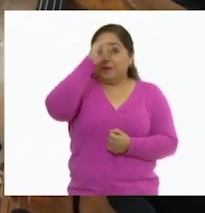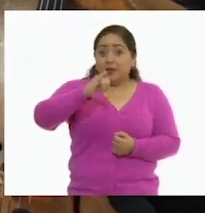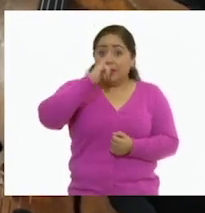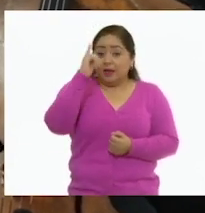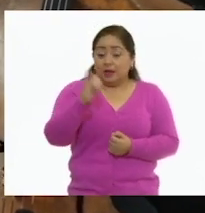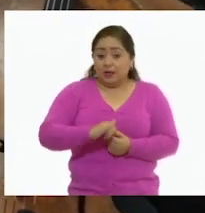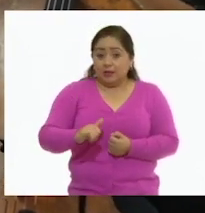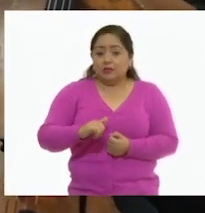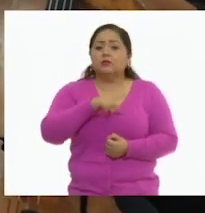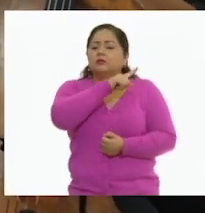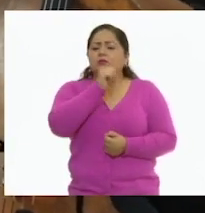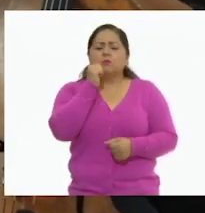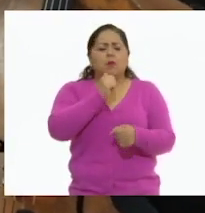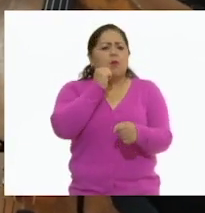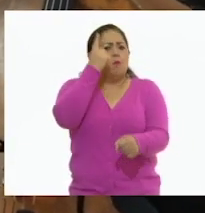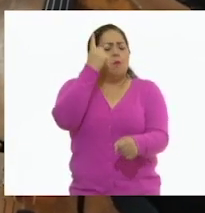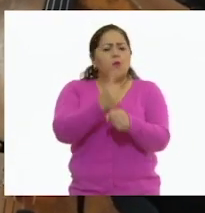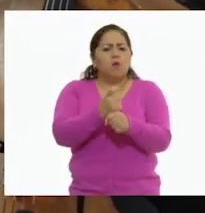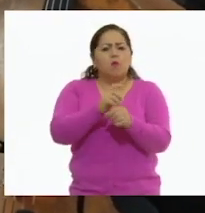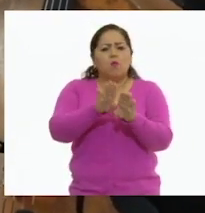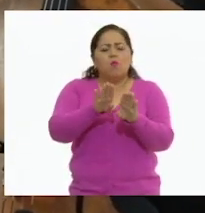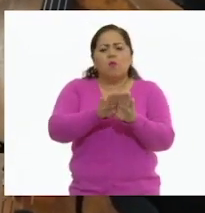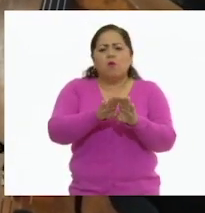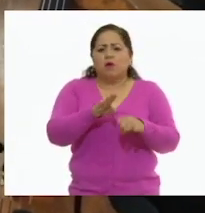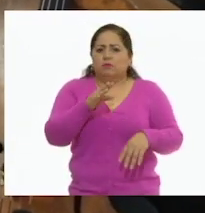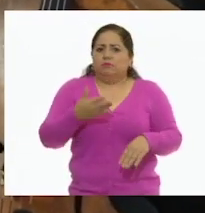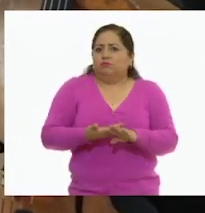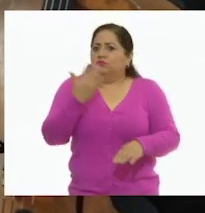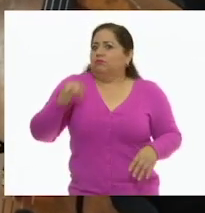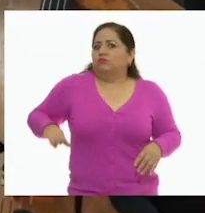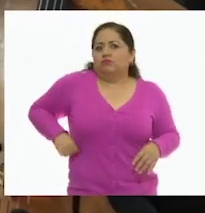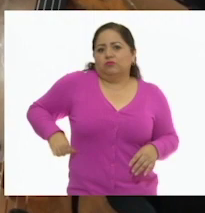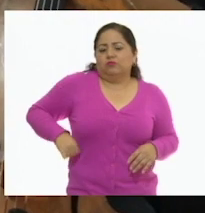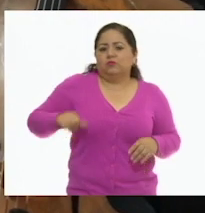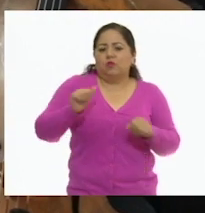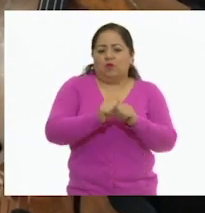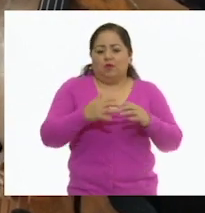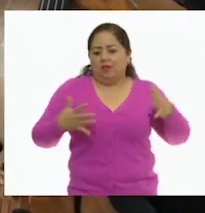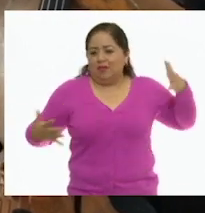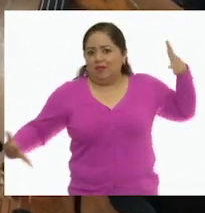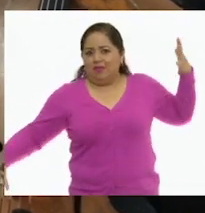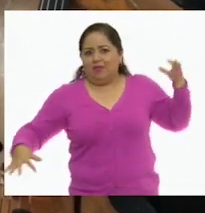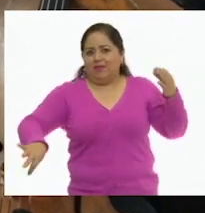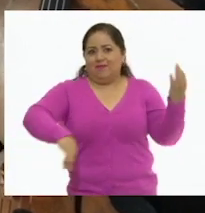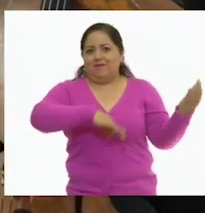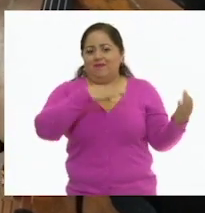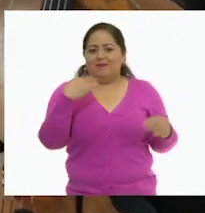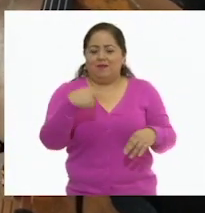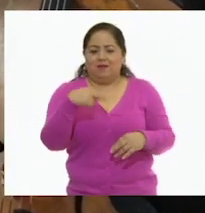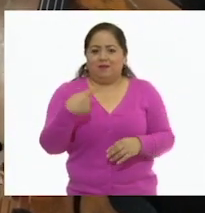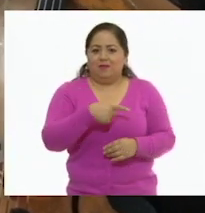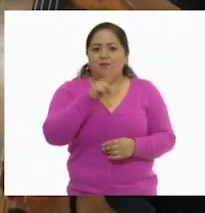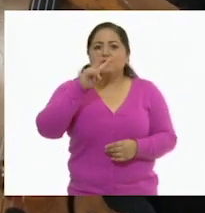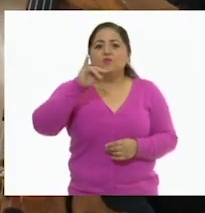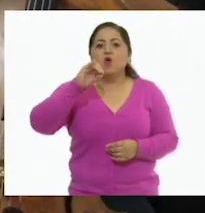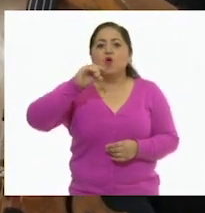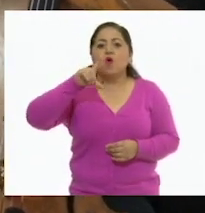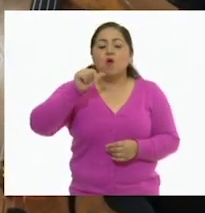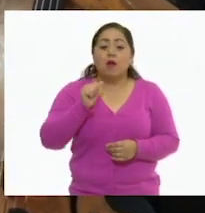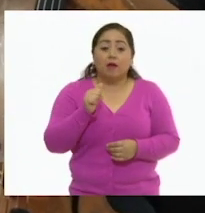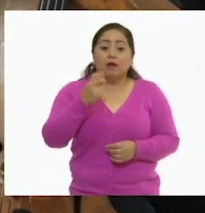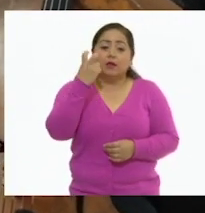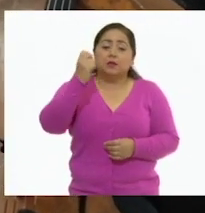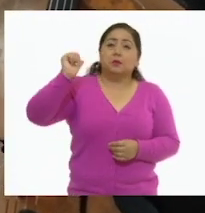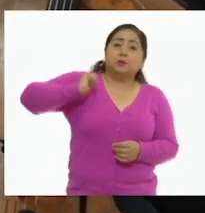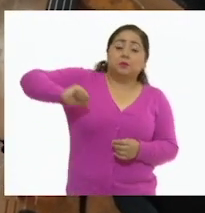donde se lleva a cabo un experimento muy interesante con el tamaño de de un instrumento llamado viola durante